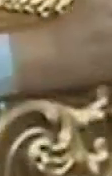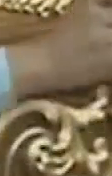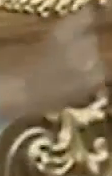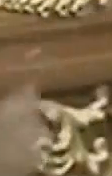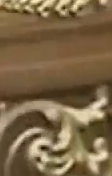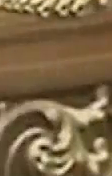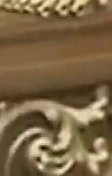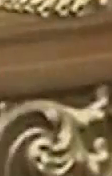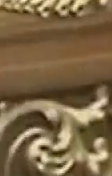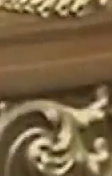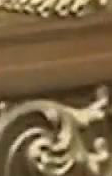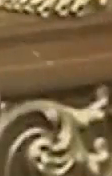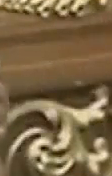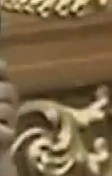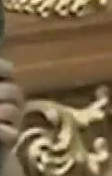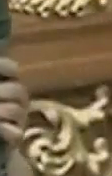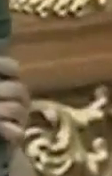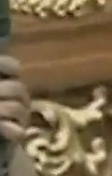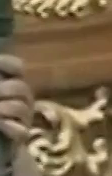y cambiaron al portero